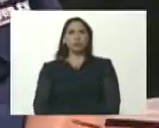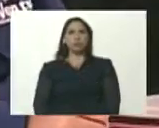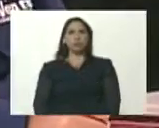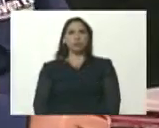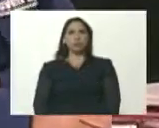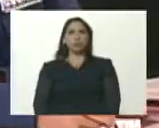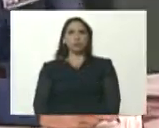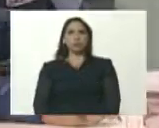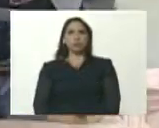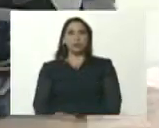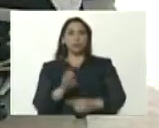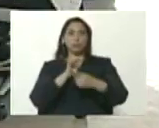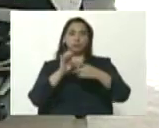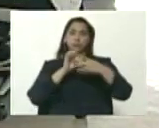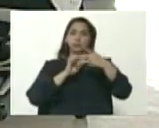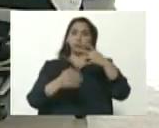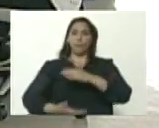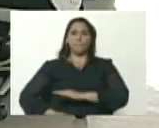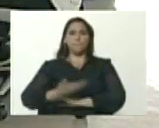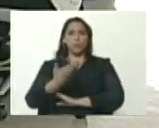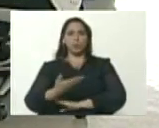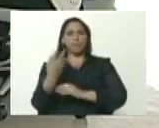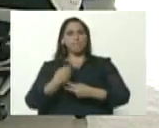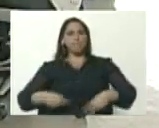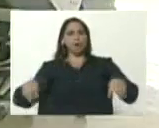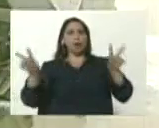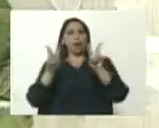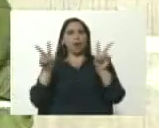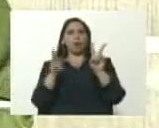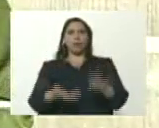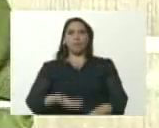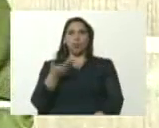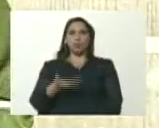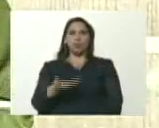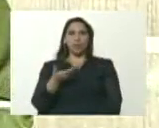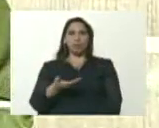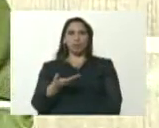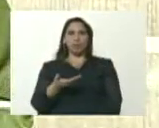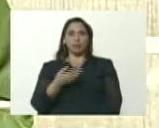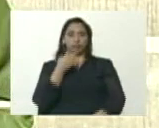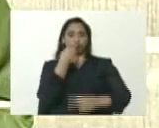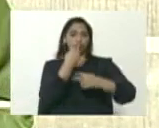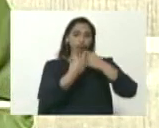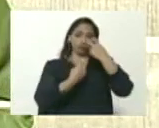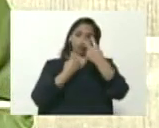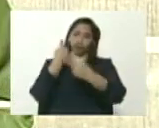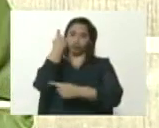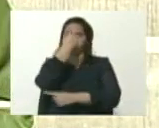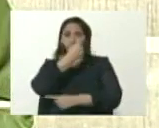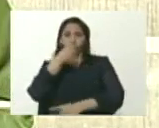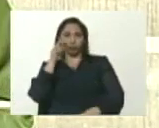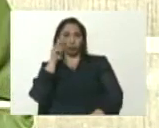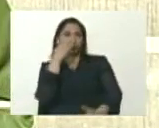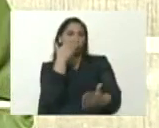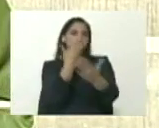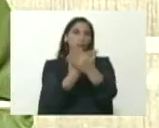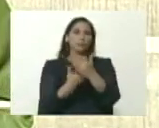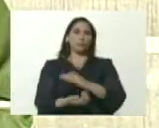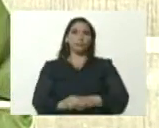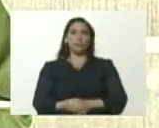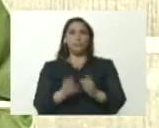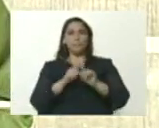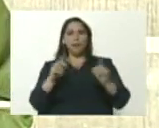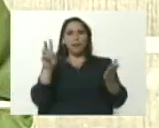nuestro elemento fundamental, nuestro valor fundamental. Ir caso por caso, cara por cara, para